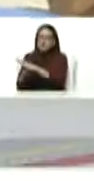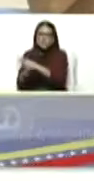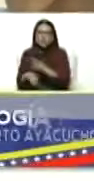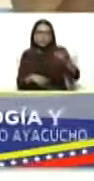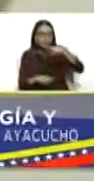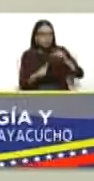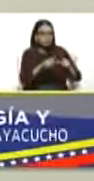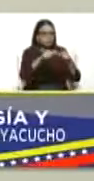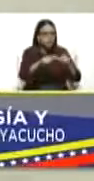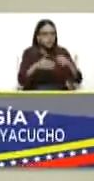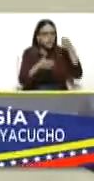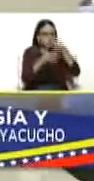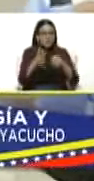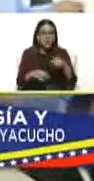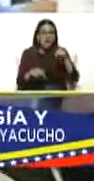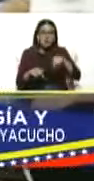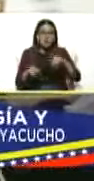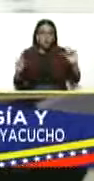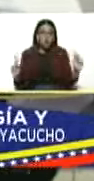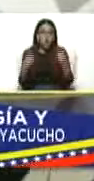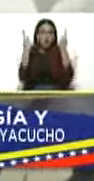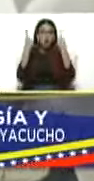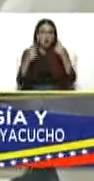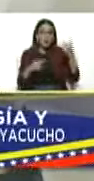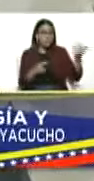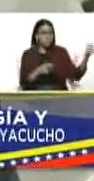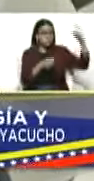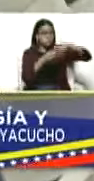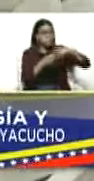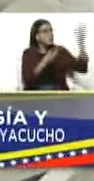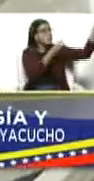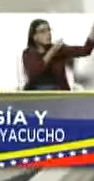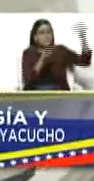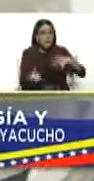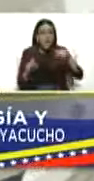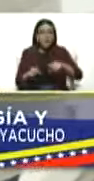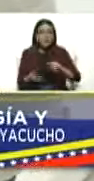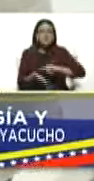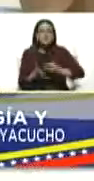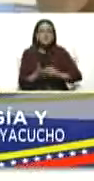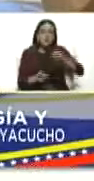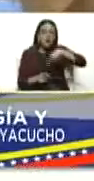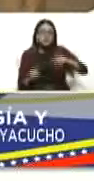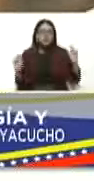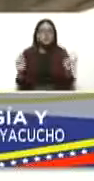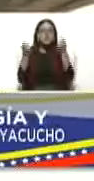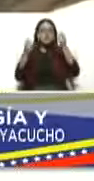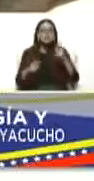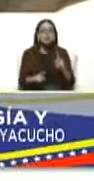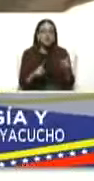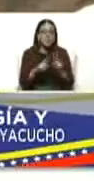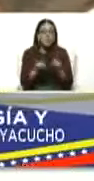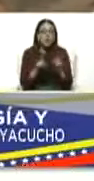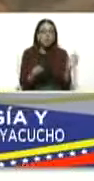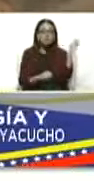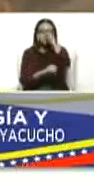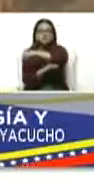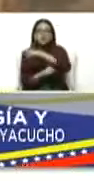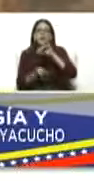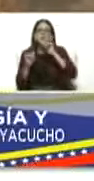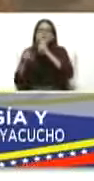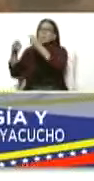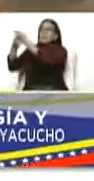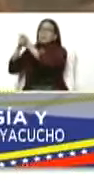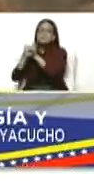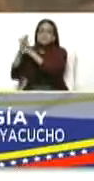Cabello es una victoria sobre las sanciones. Lo que yo le digo al pueblo, no podrán patarucos,